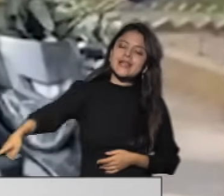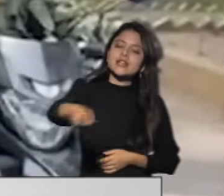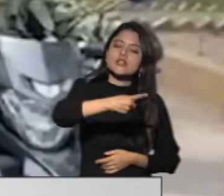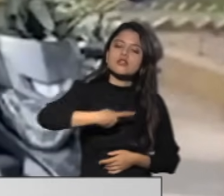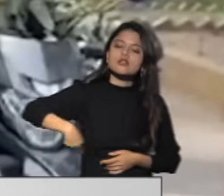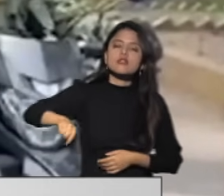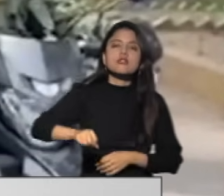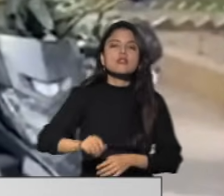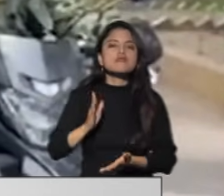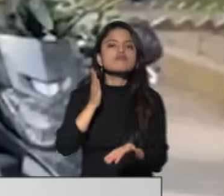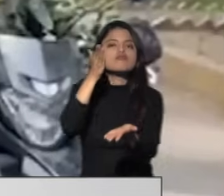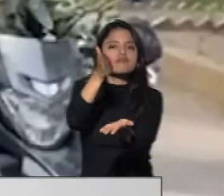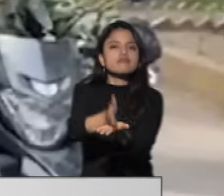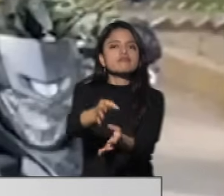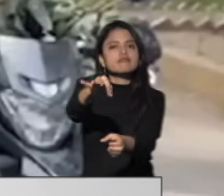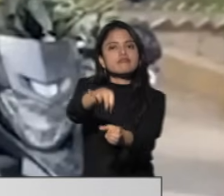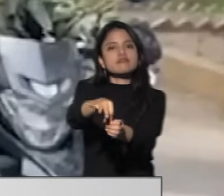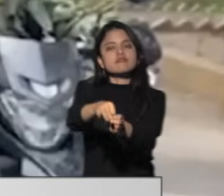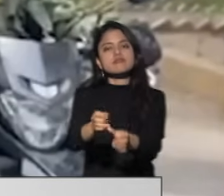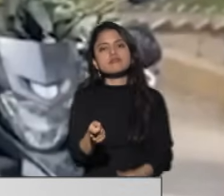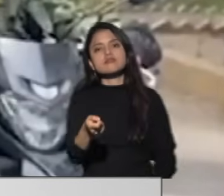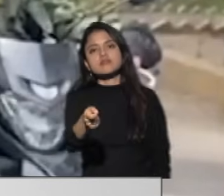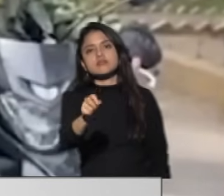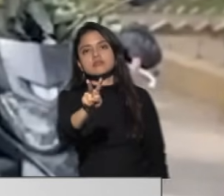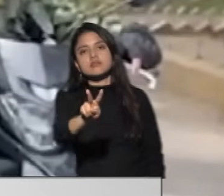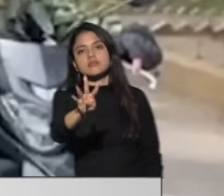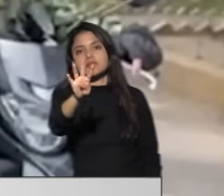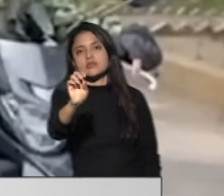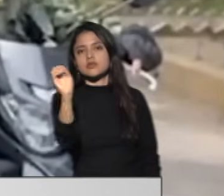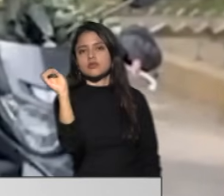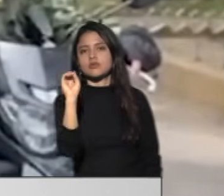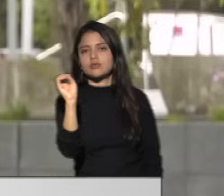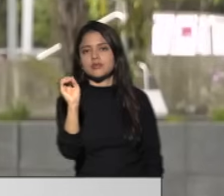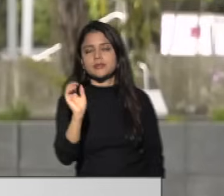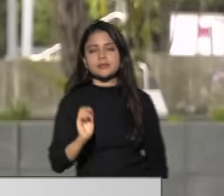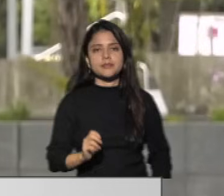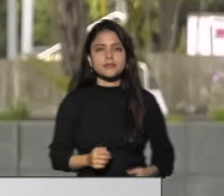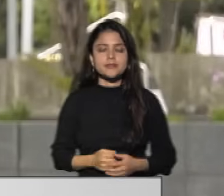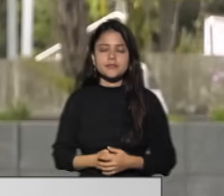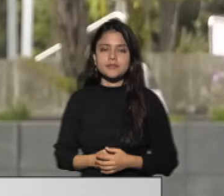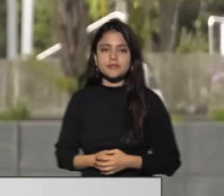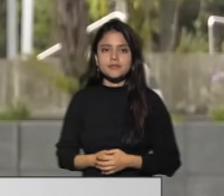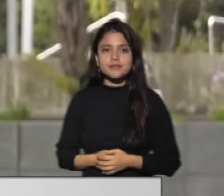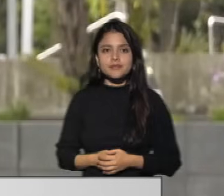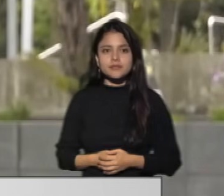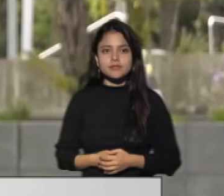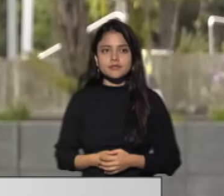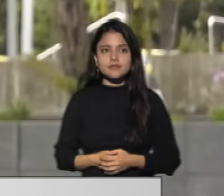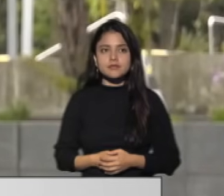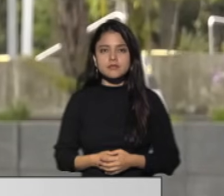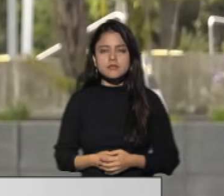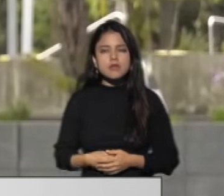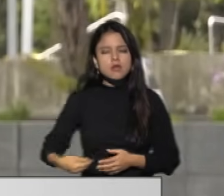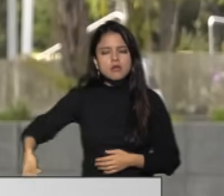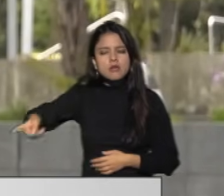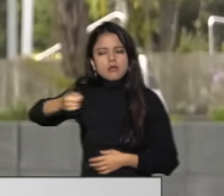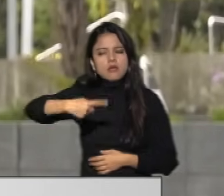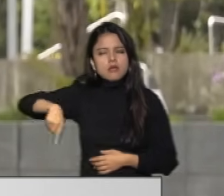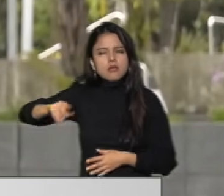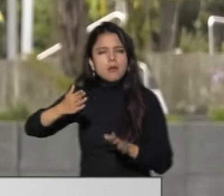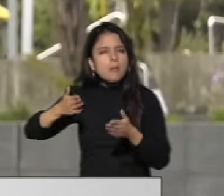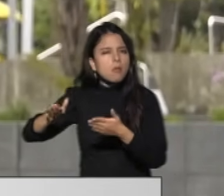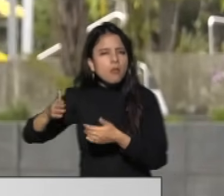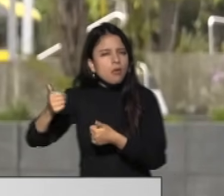democrática, elecciones del 29 de octubre próximo. El plan de las fuerzas militares blindar